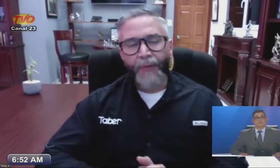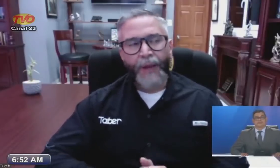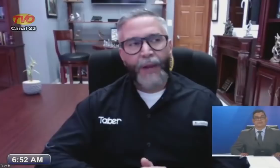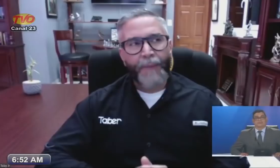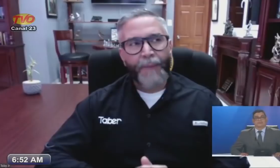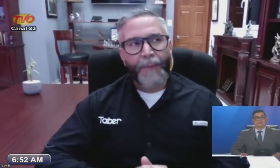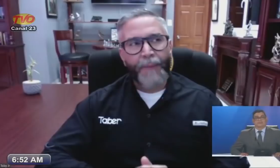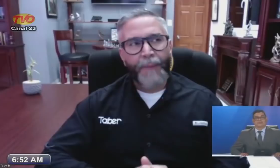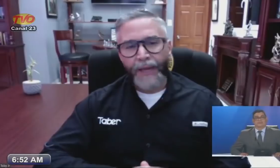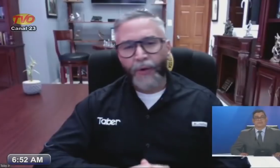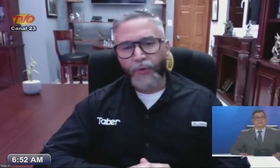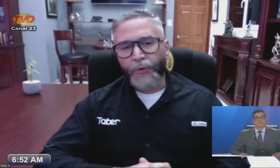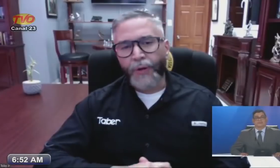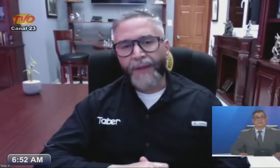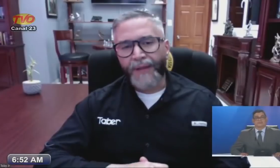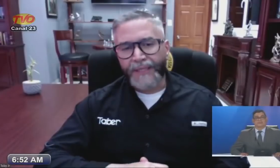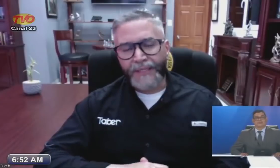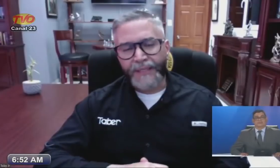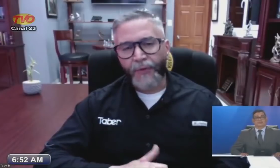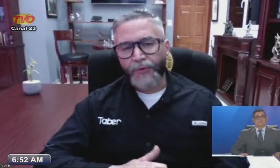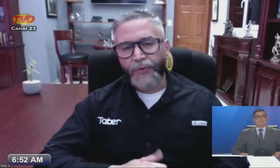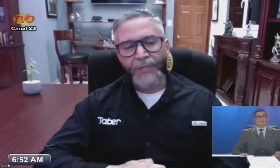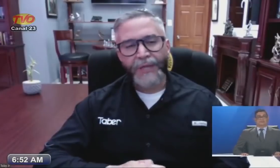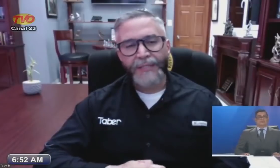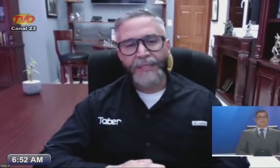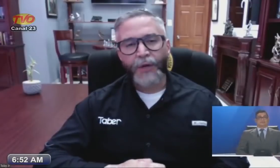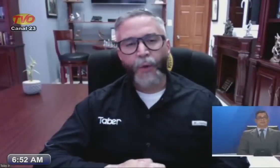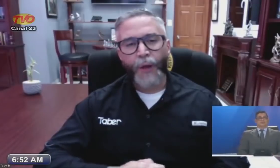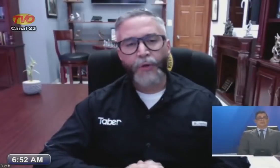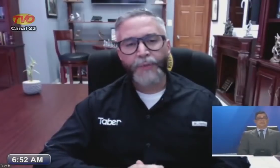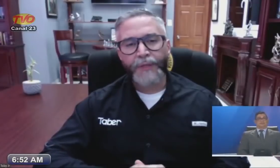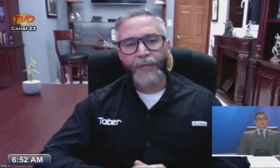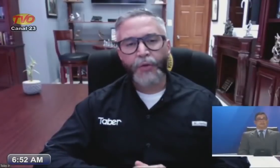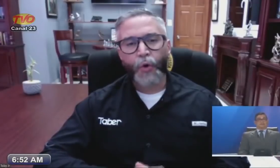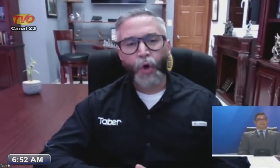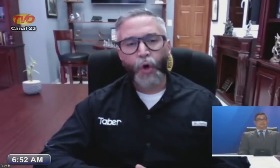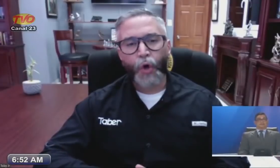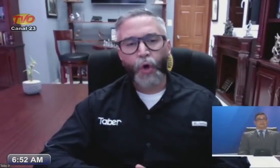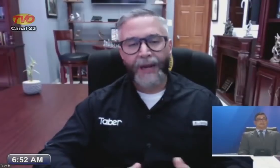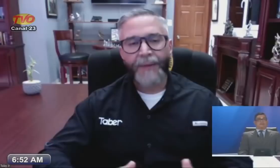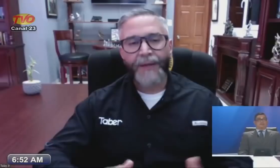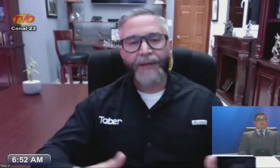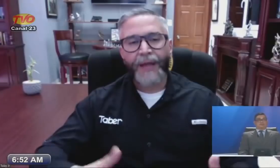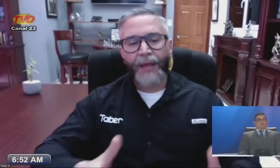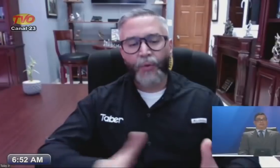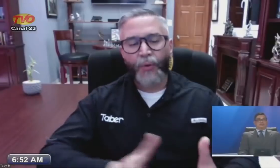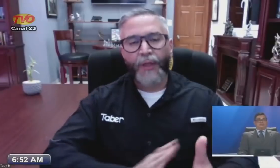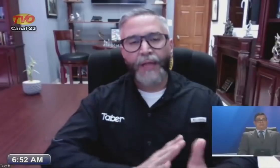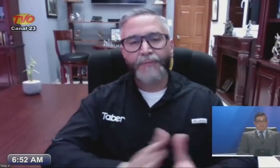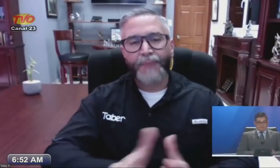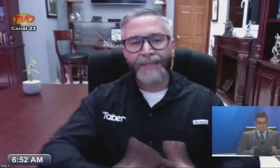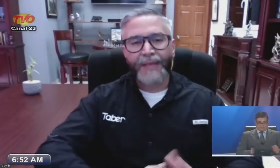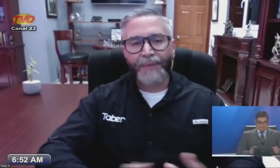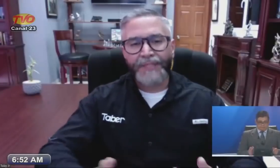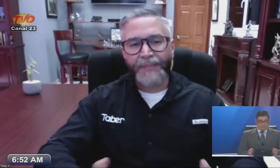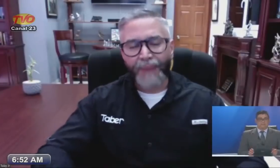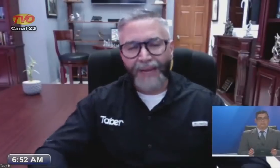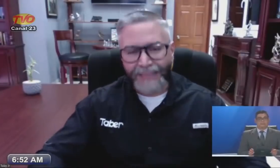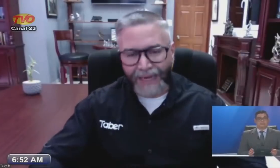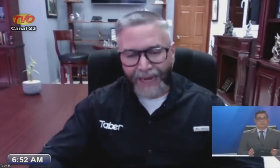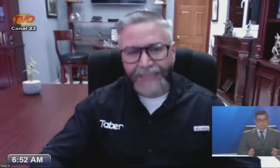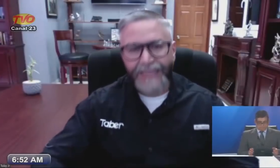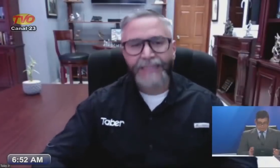predicando es la 13 y encontró una madrecita de nuestro 85 años vendiendo globos literalmente en una de las pasadas